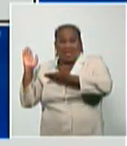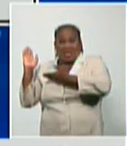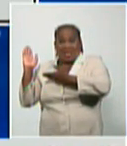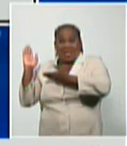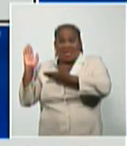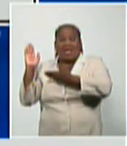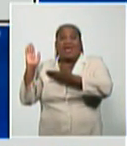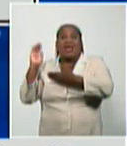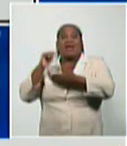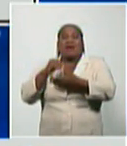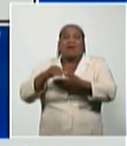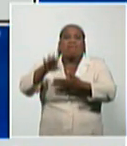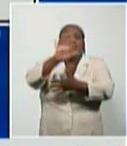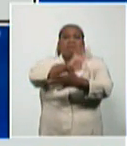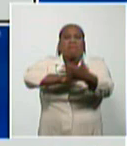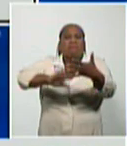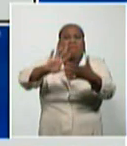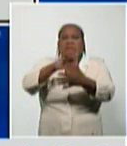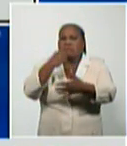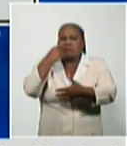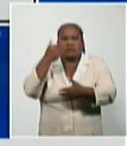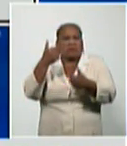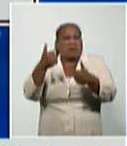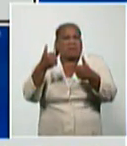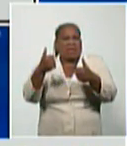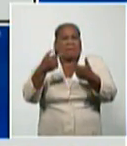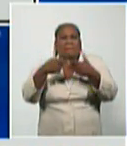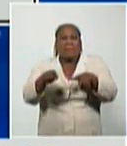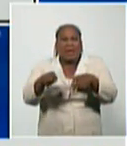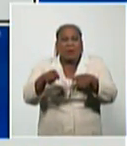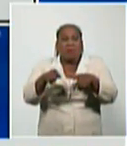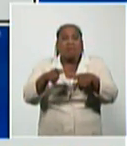letalidades más altas en México,